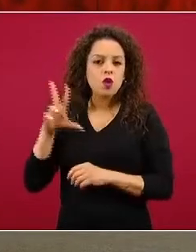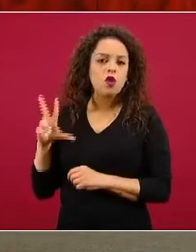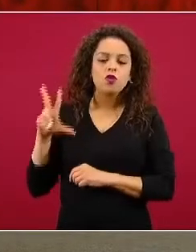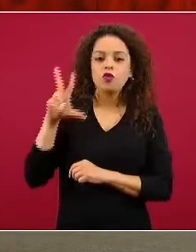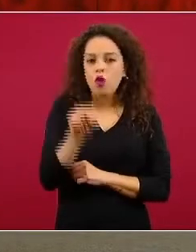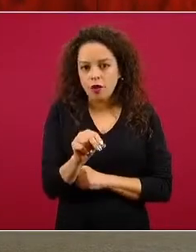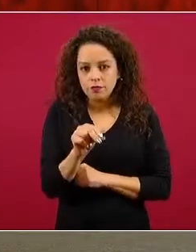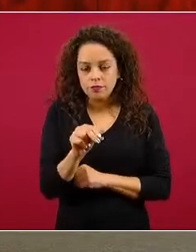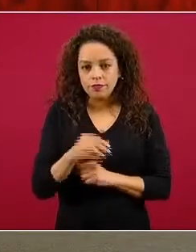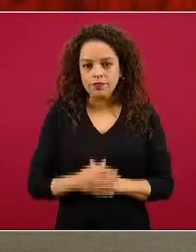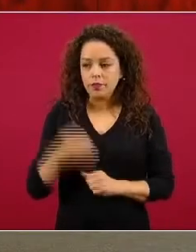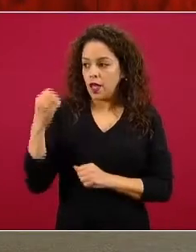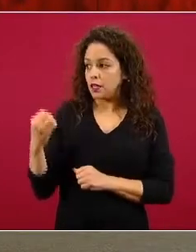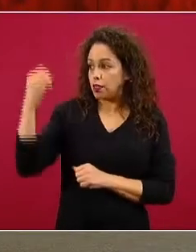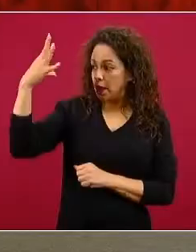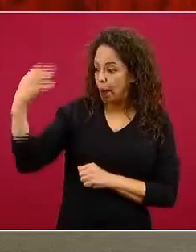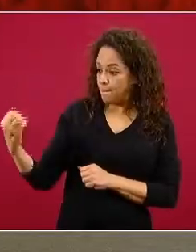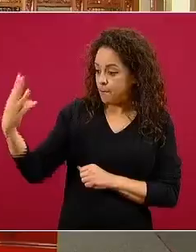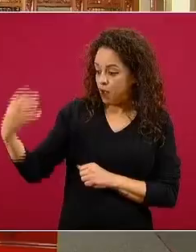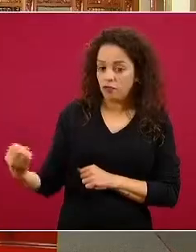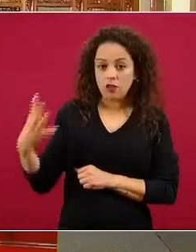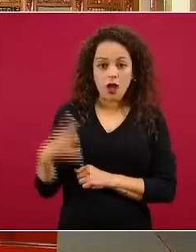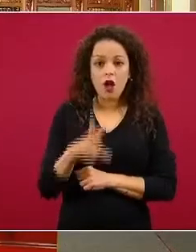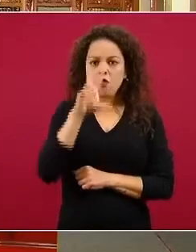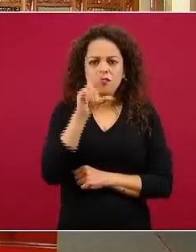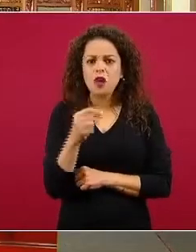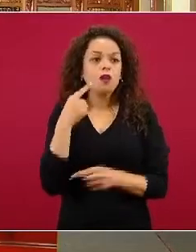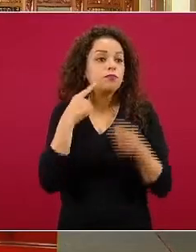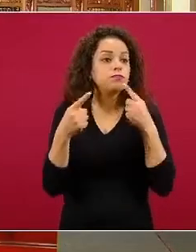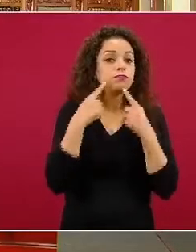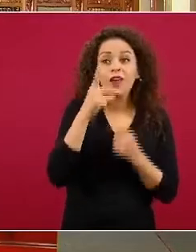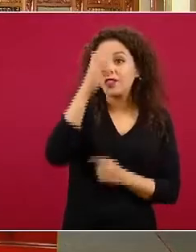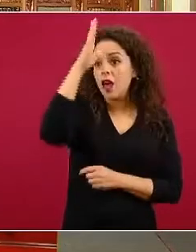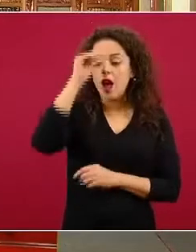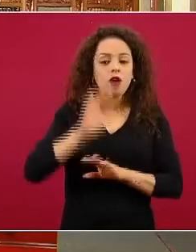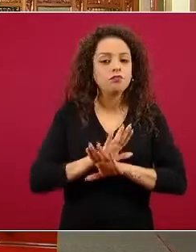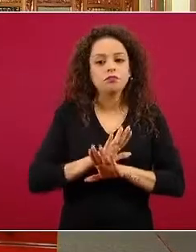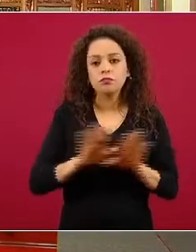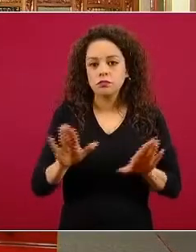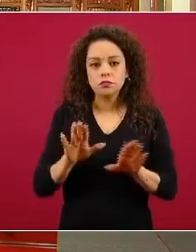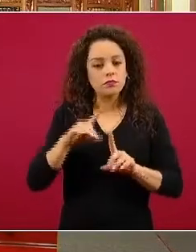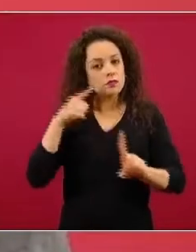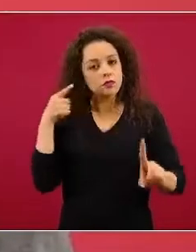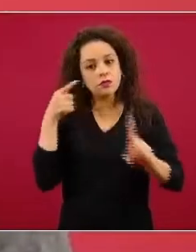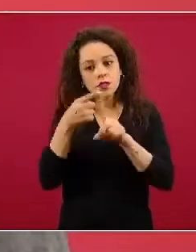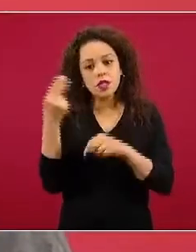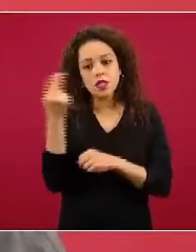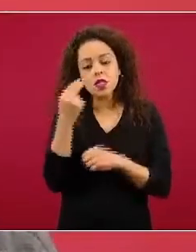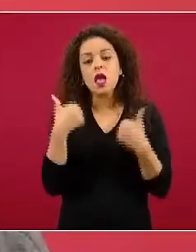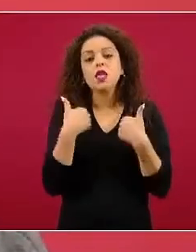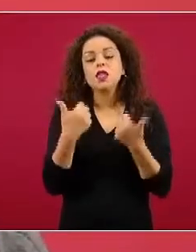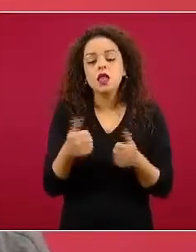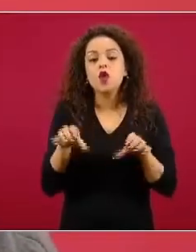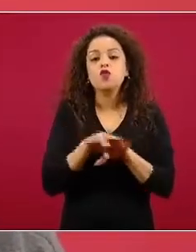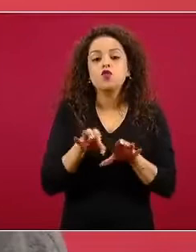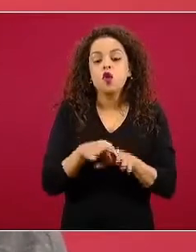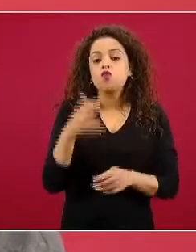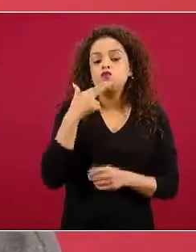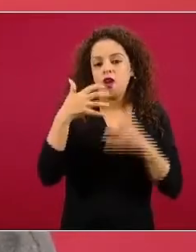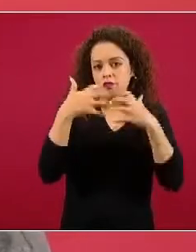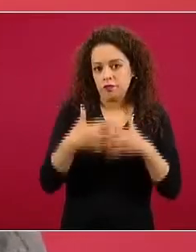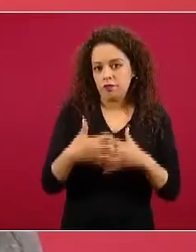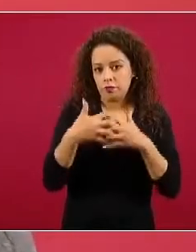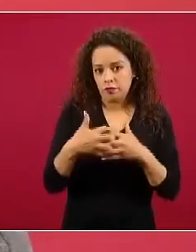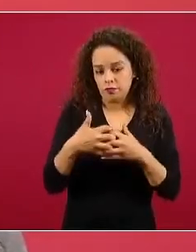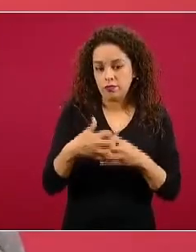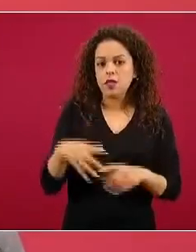negociación, el semáforo no está sujeto a negociaciones, el semáforo es un instrumento objetivo y corresponde a la